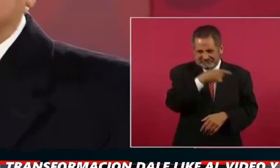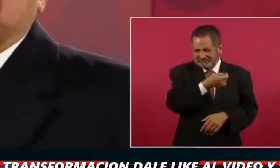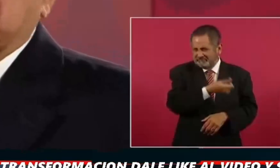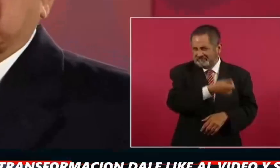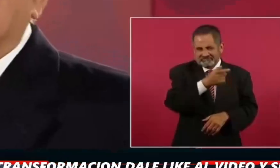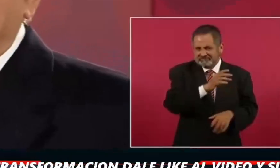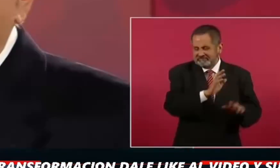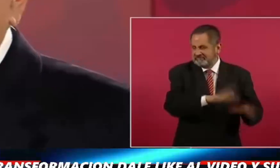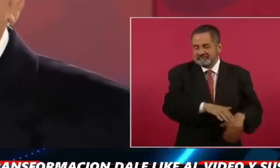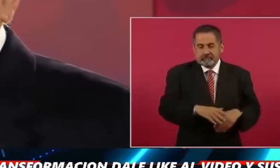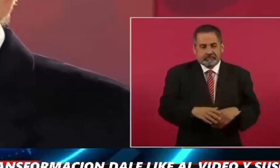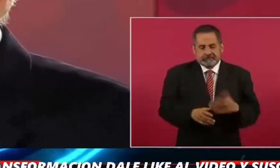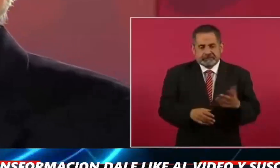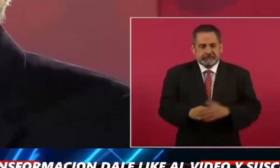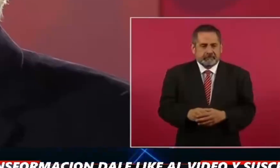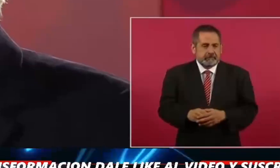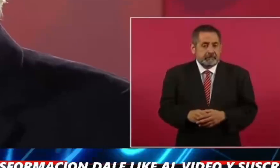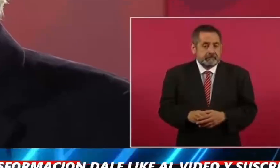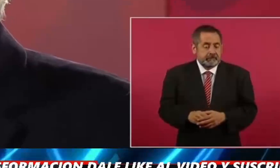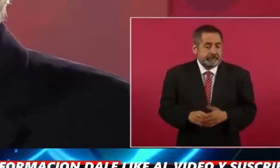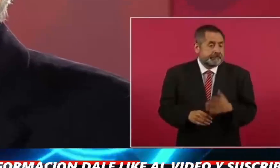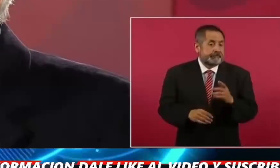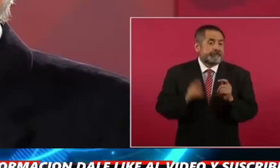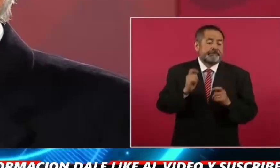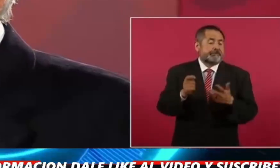pero tampoco crean que